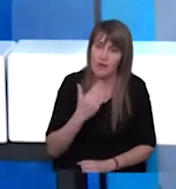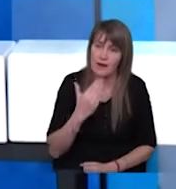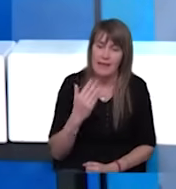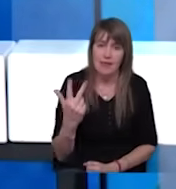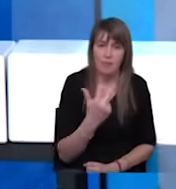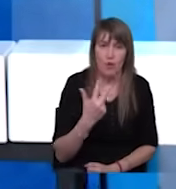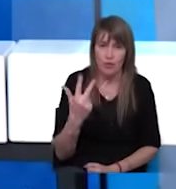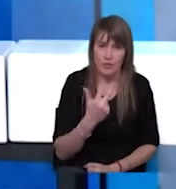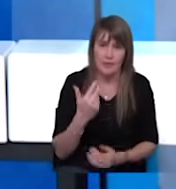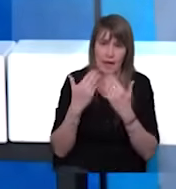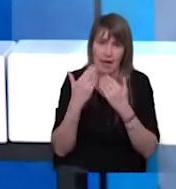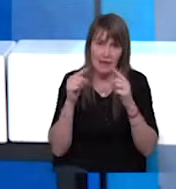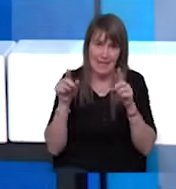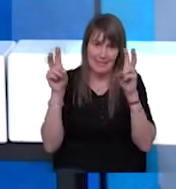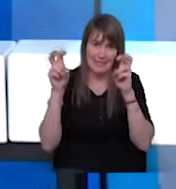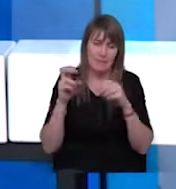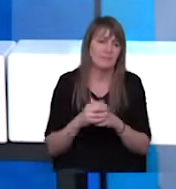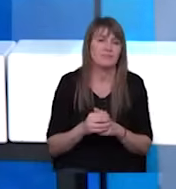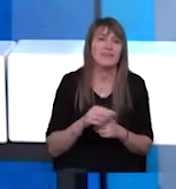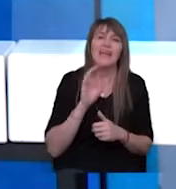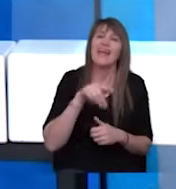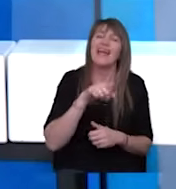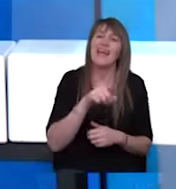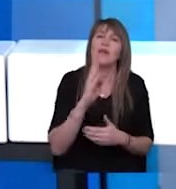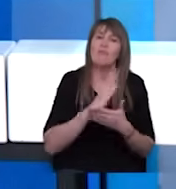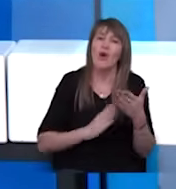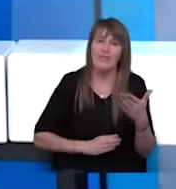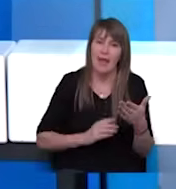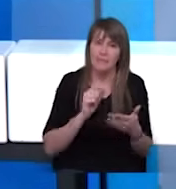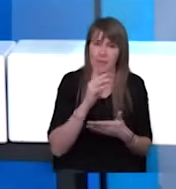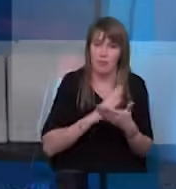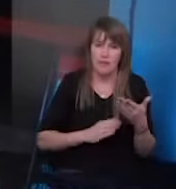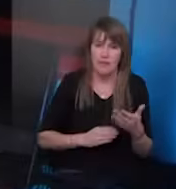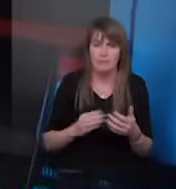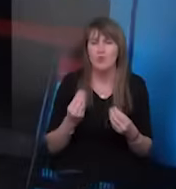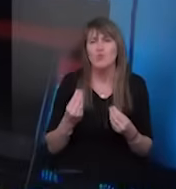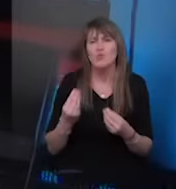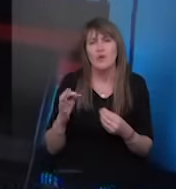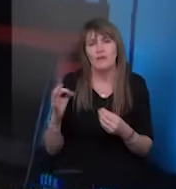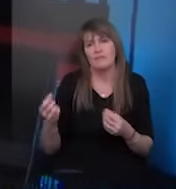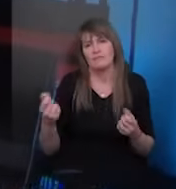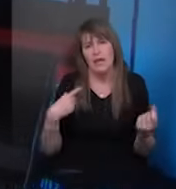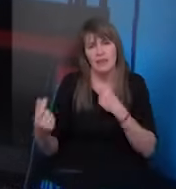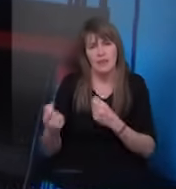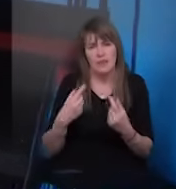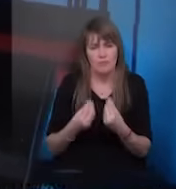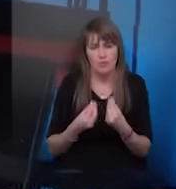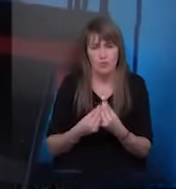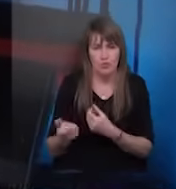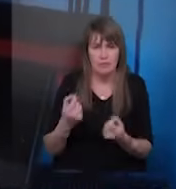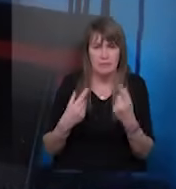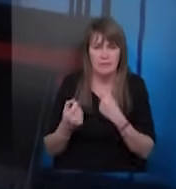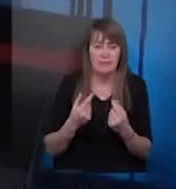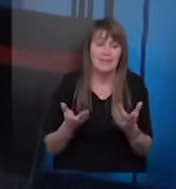estar conversando. Bueno, mensaje como este. El poeta. Exactamente, le agradezco mucho a Sara y mensaje como este tenemos un montón. Ya como para